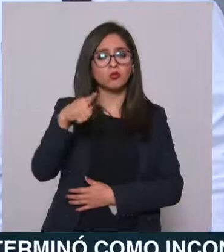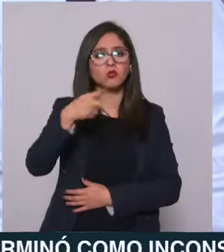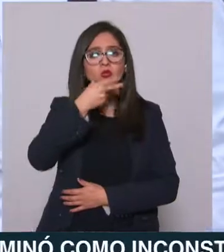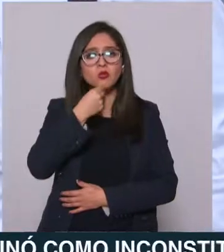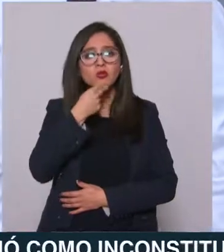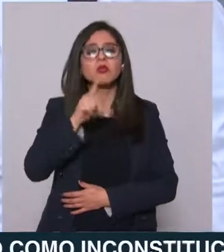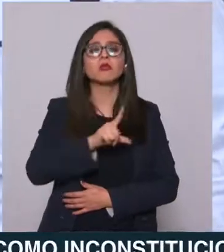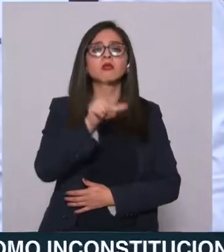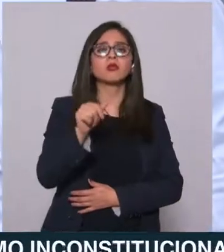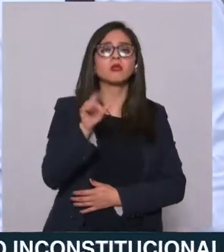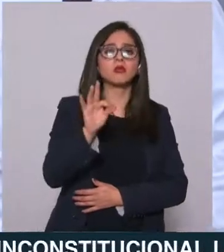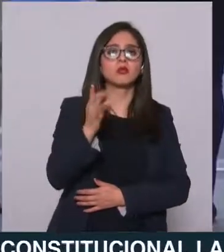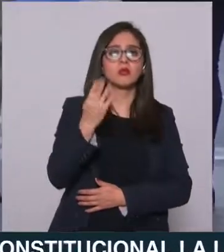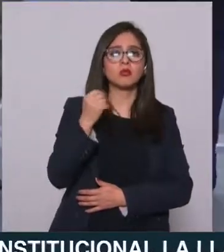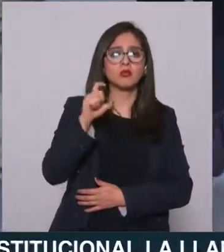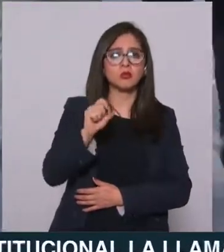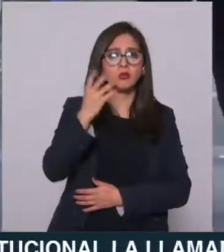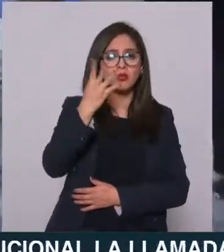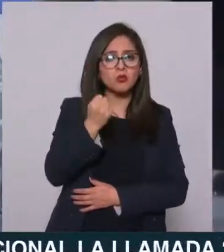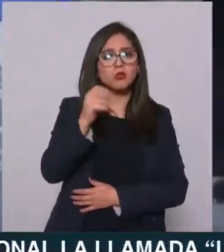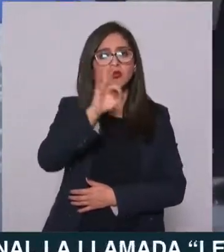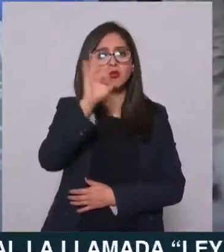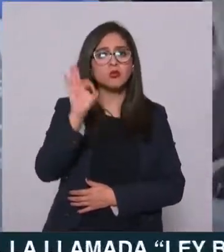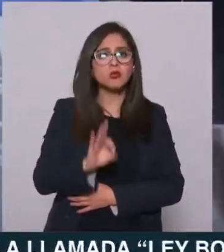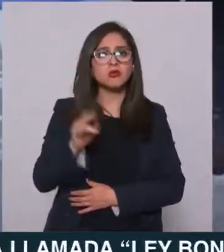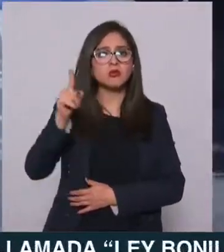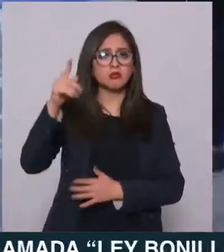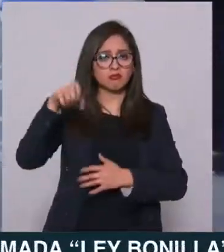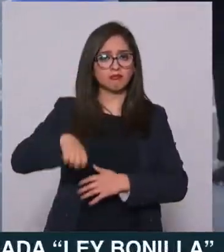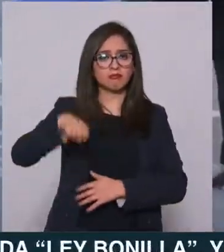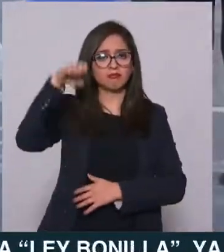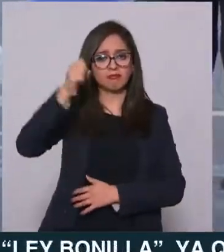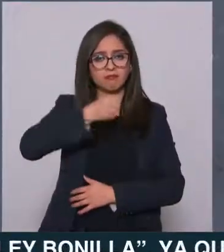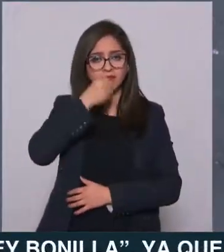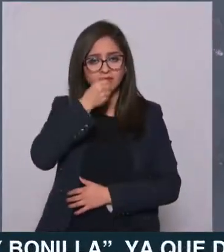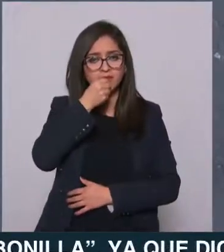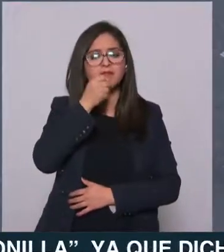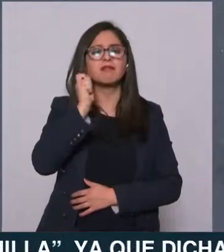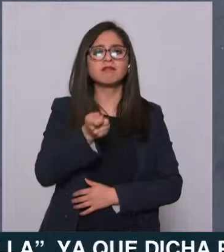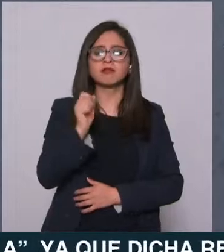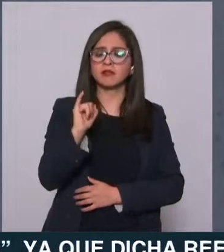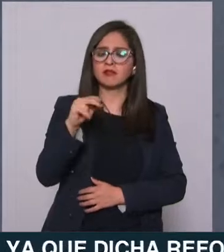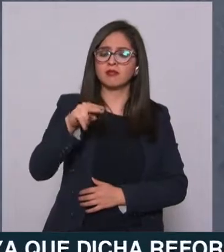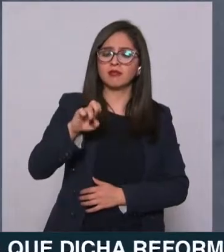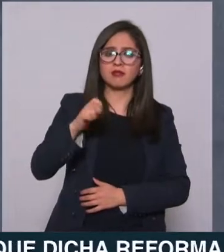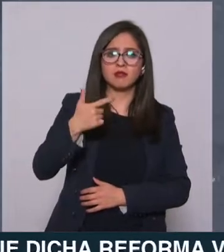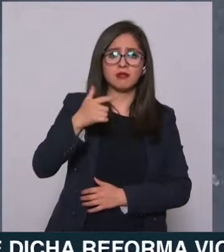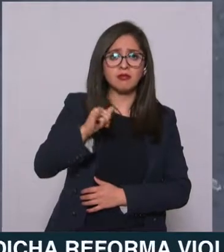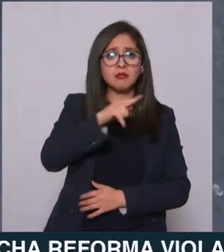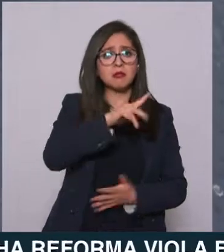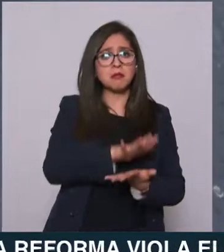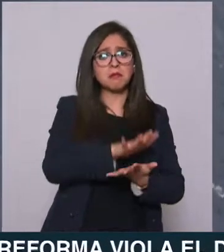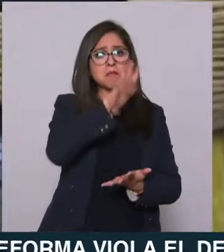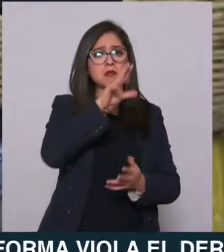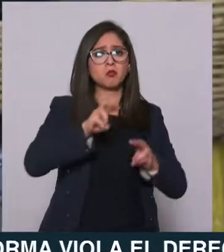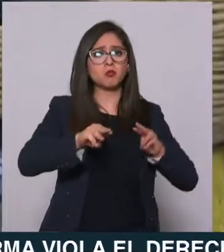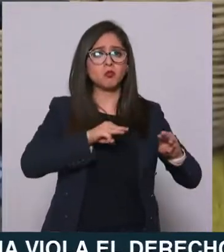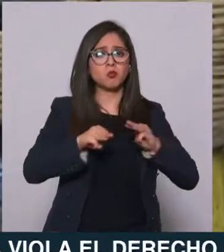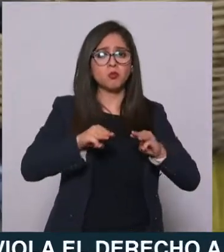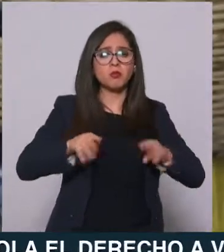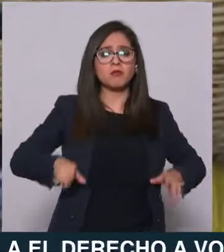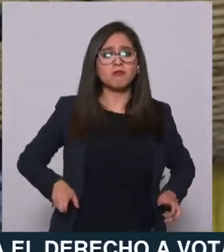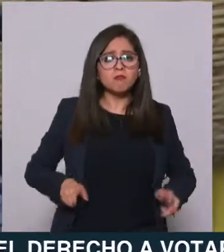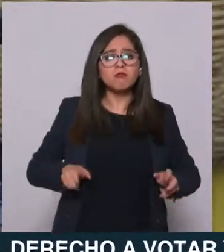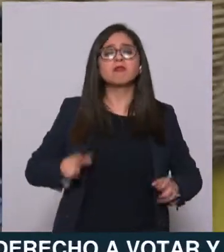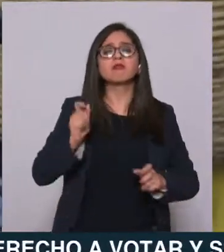y 49.9% de todos ellos son adultos mayores. El INEGI destaca el problema motriz como el más frecuente, representando